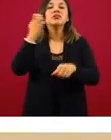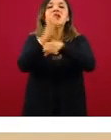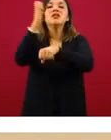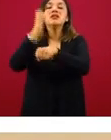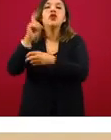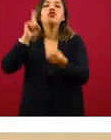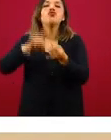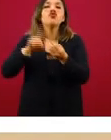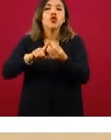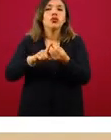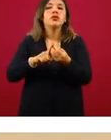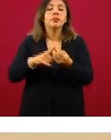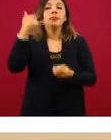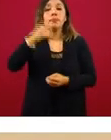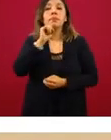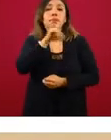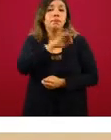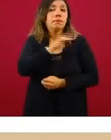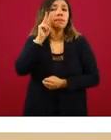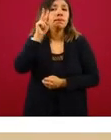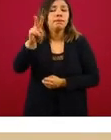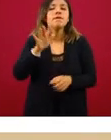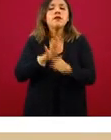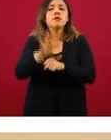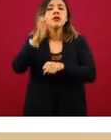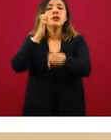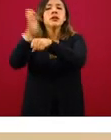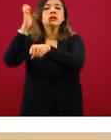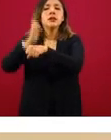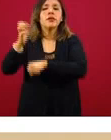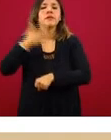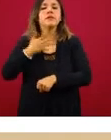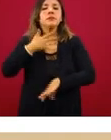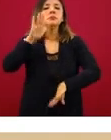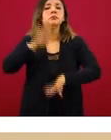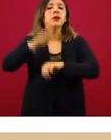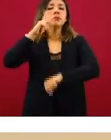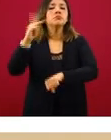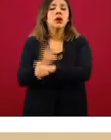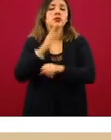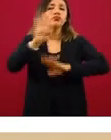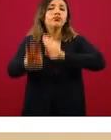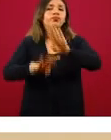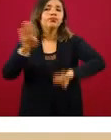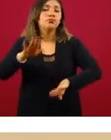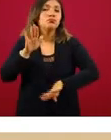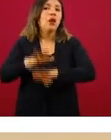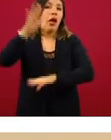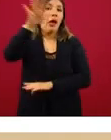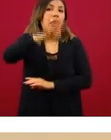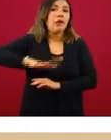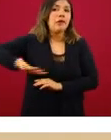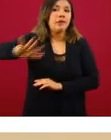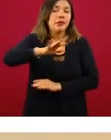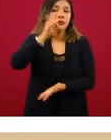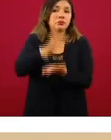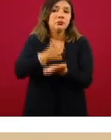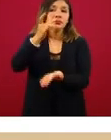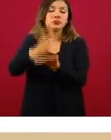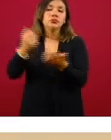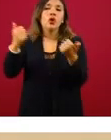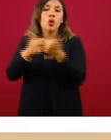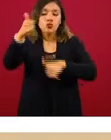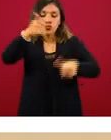que las tenga, y lógicamente podemos apreciar cuáles son las entidades en donde han ocurrido la mayor de las defunciones confirmadas